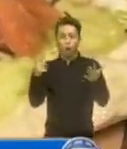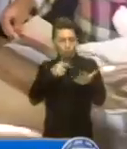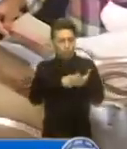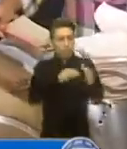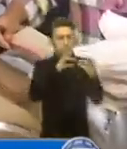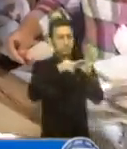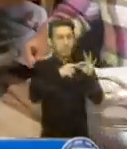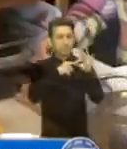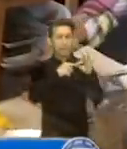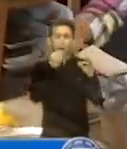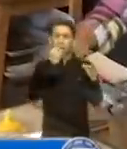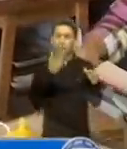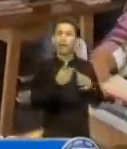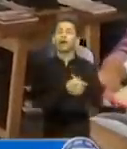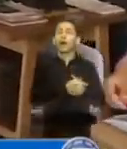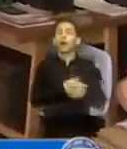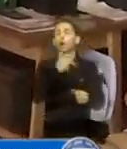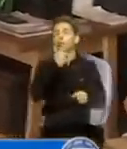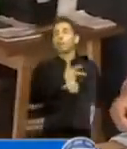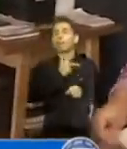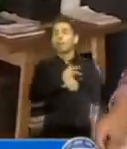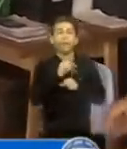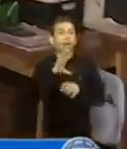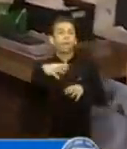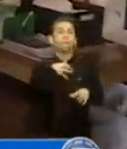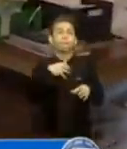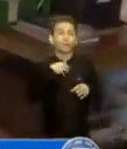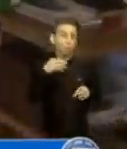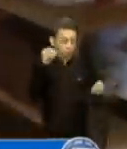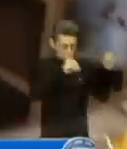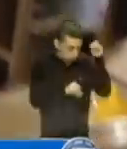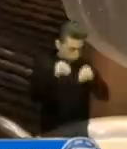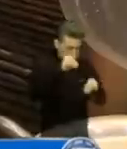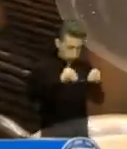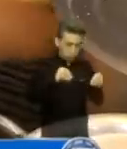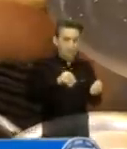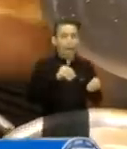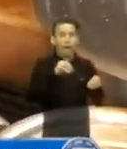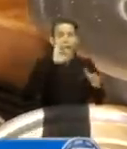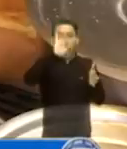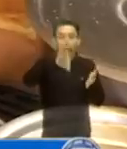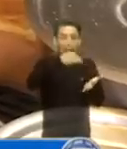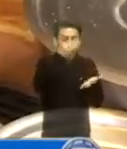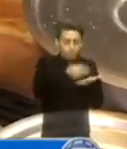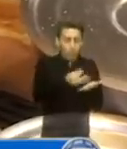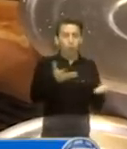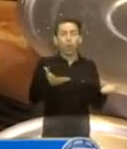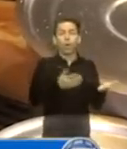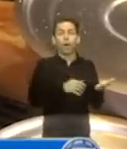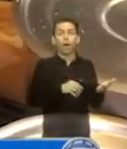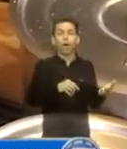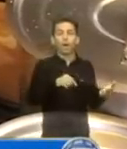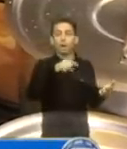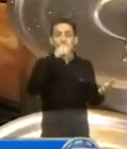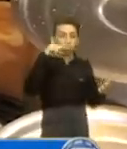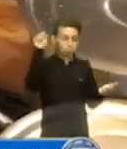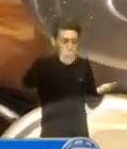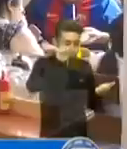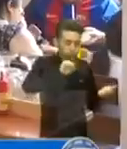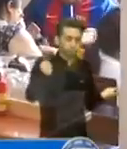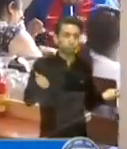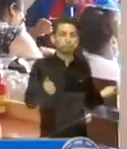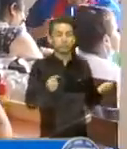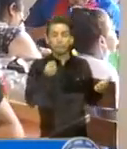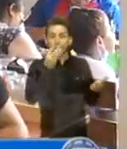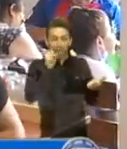que el guatemalteco lo personaliza, ¿verdad? Ya sea con todos los embutidos, con picante, salsa dulce, chimichurri, cebollita, ¿verdad? Y es que vamos